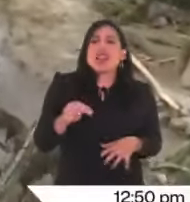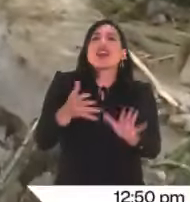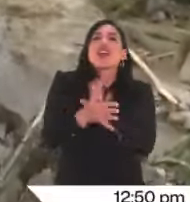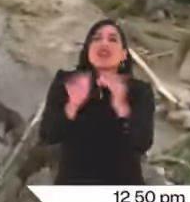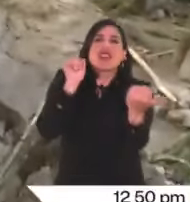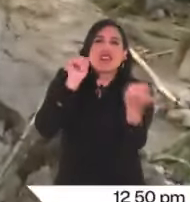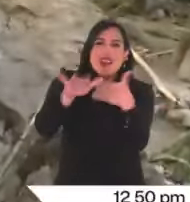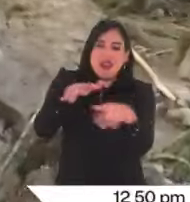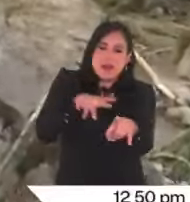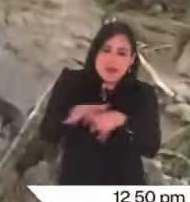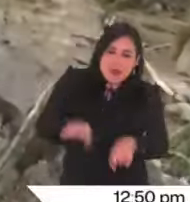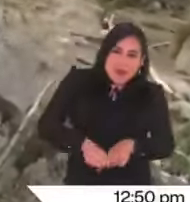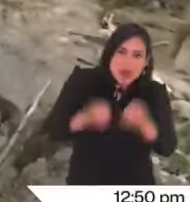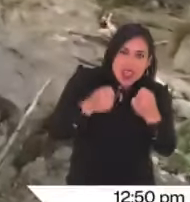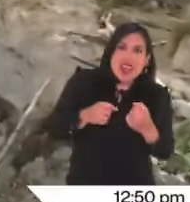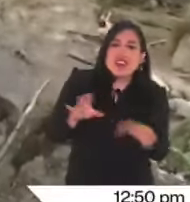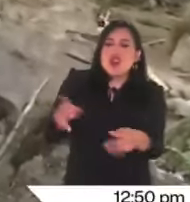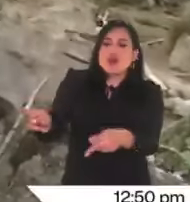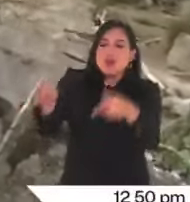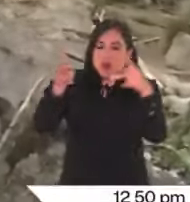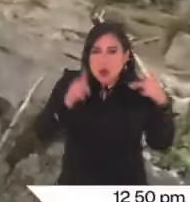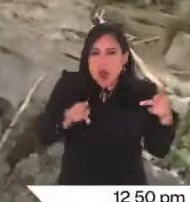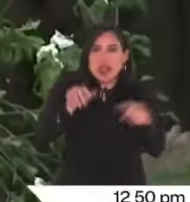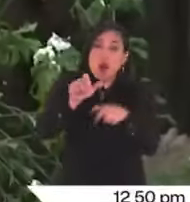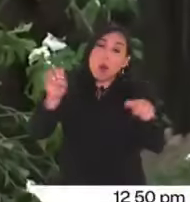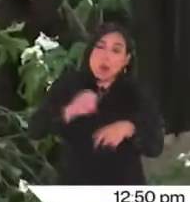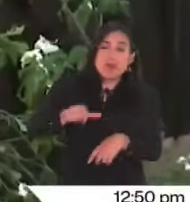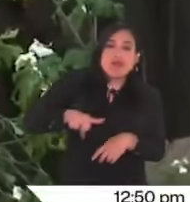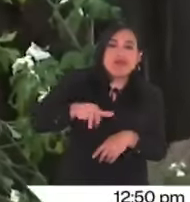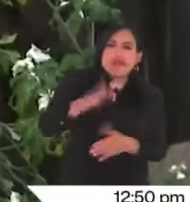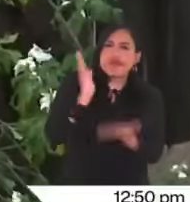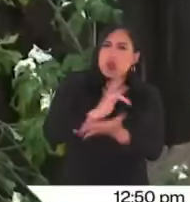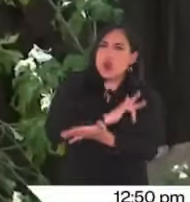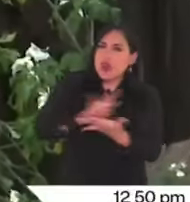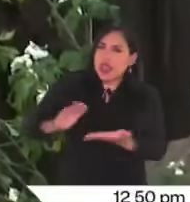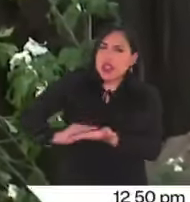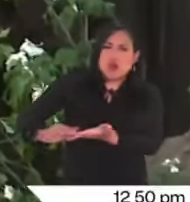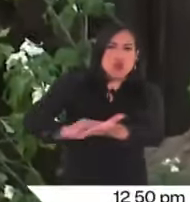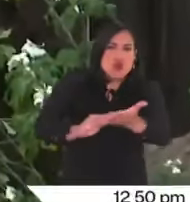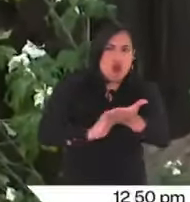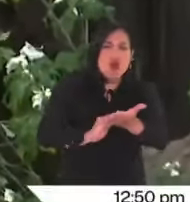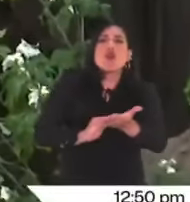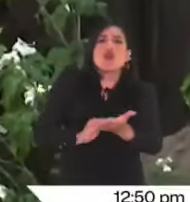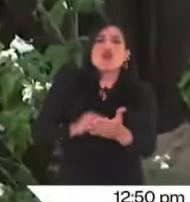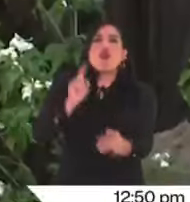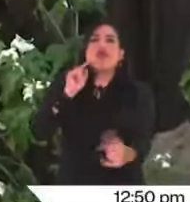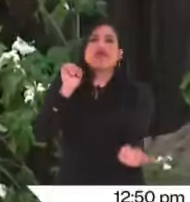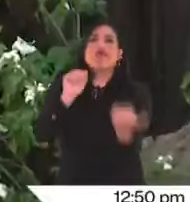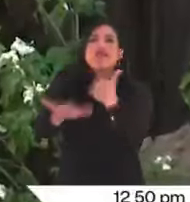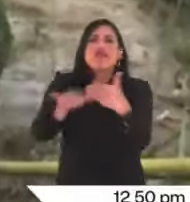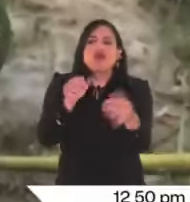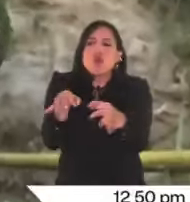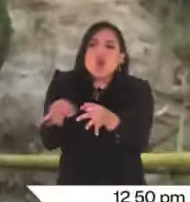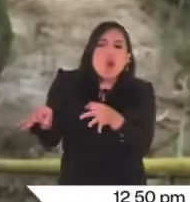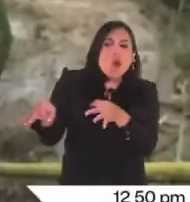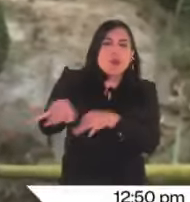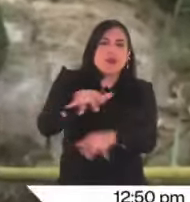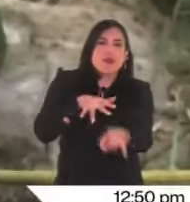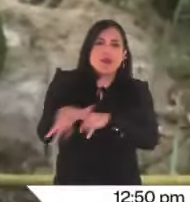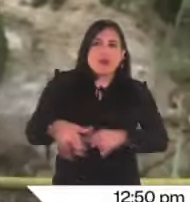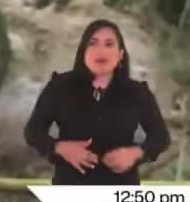vías terciarias puentes vehiculares y peatonales es urgente el apoyo para restablecer la comunicación con las comunidades